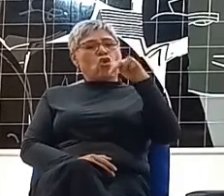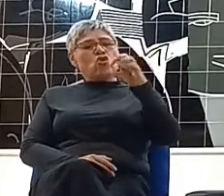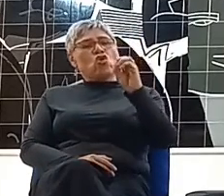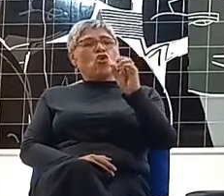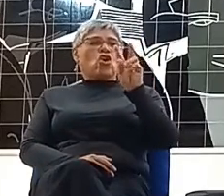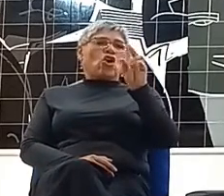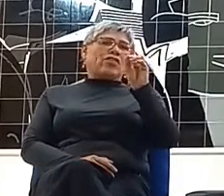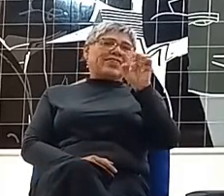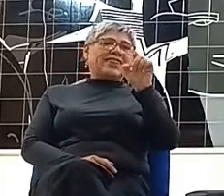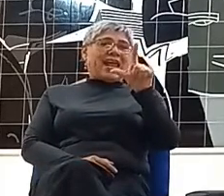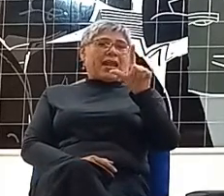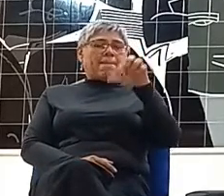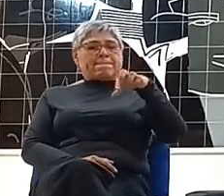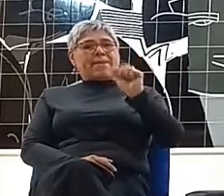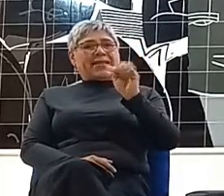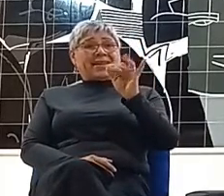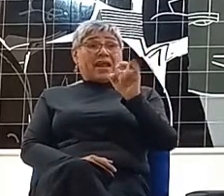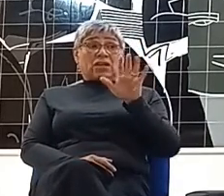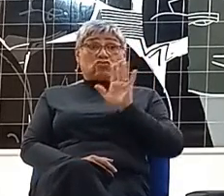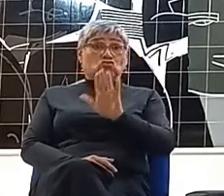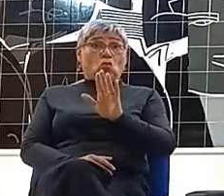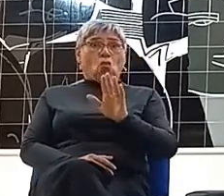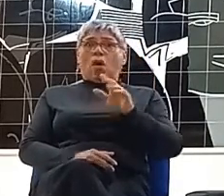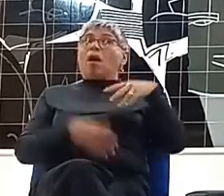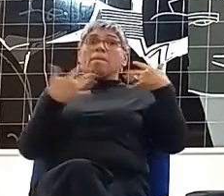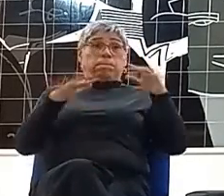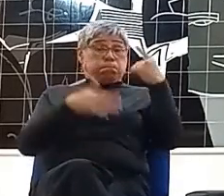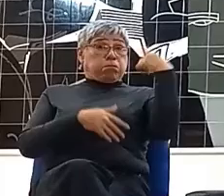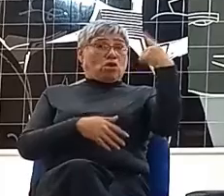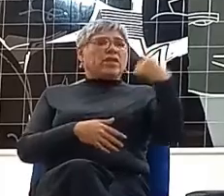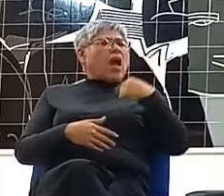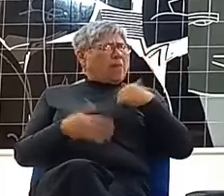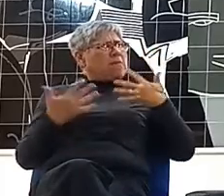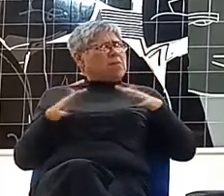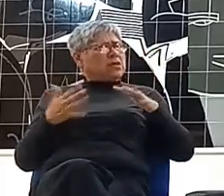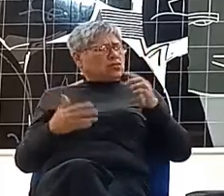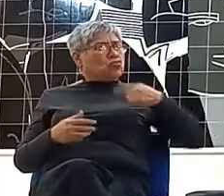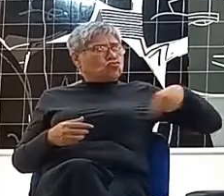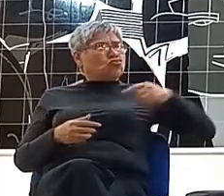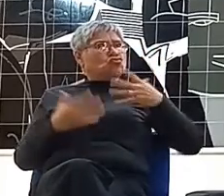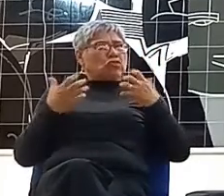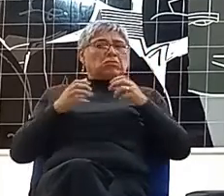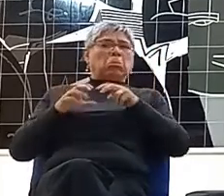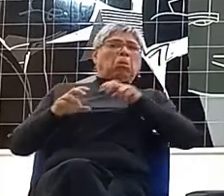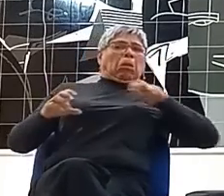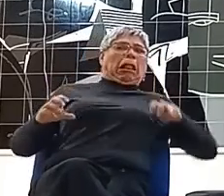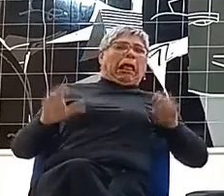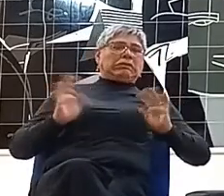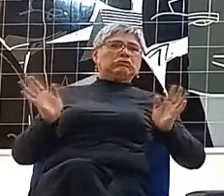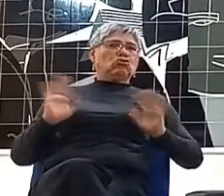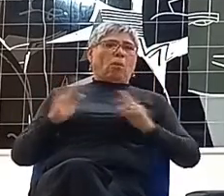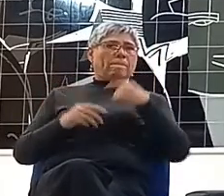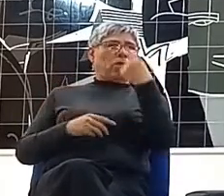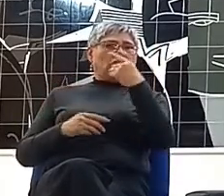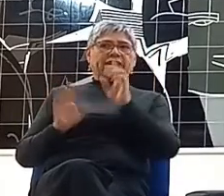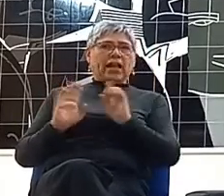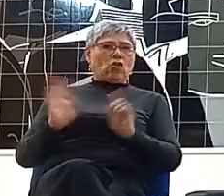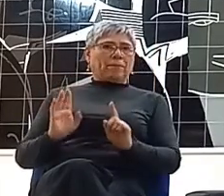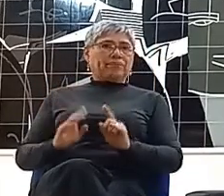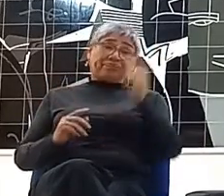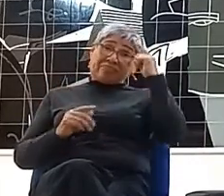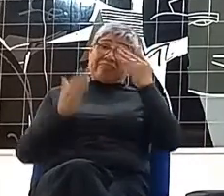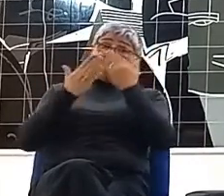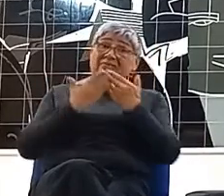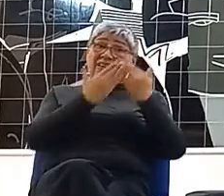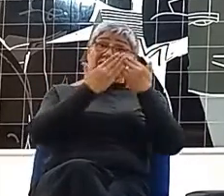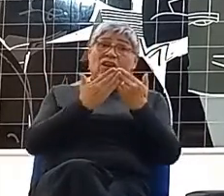inmensamente política y crítica, a mí me parece que nosotros somos de una generación que quiso tomar distancia. El intelectual un poco